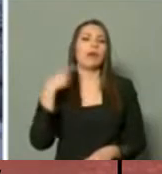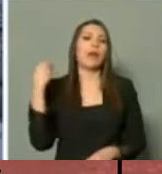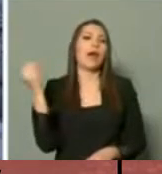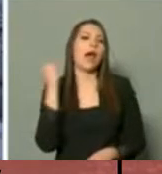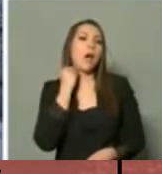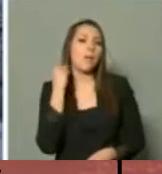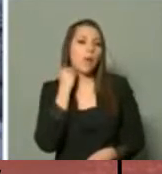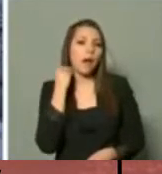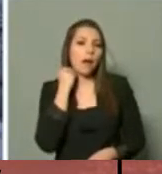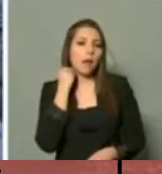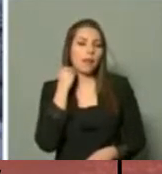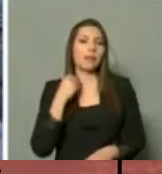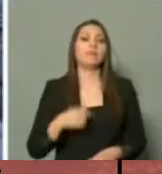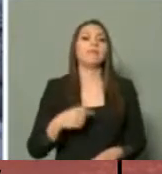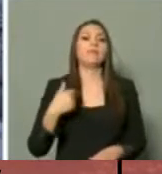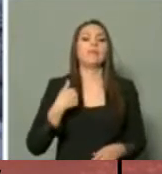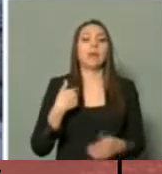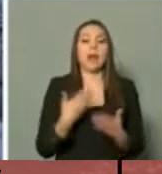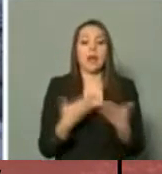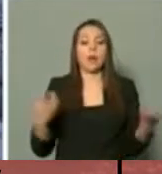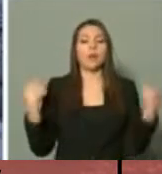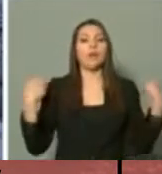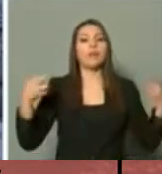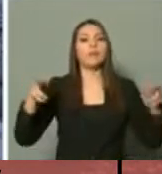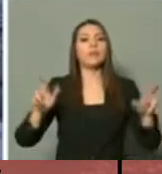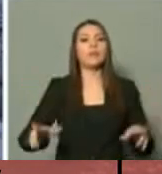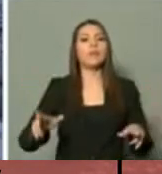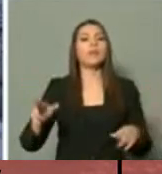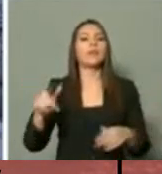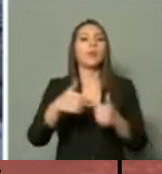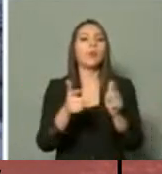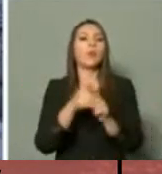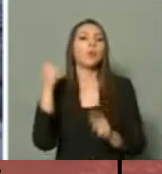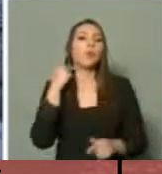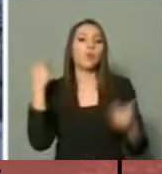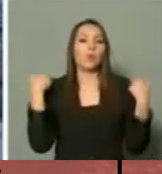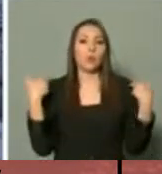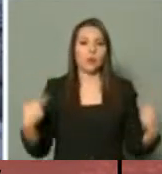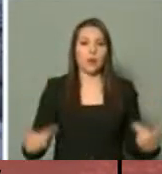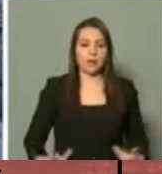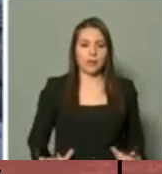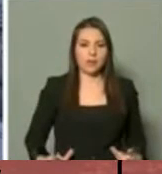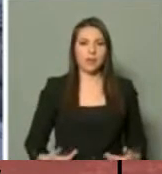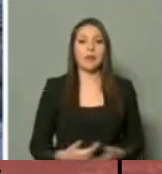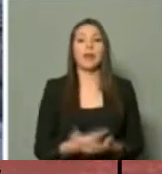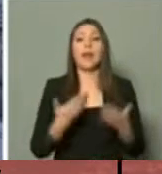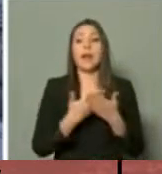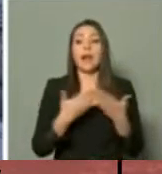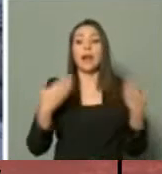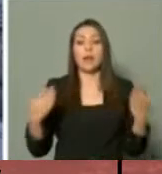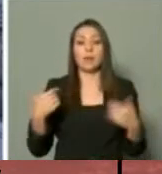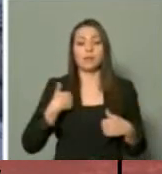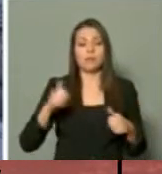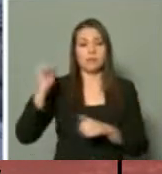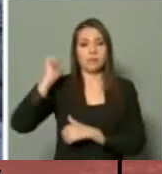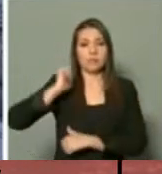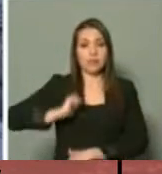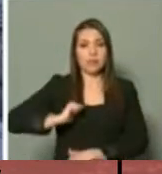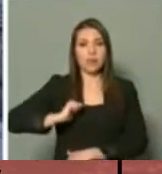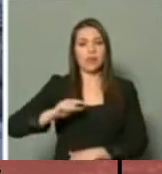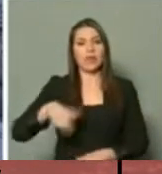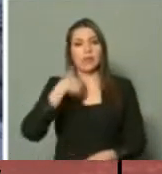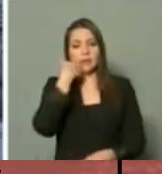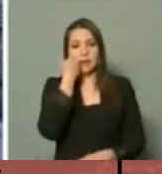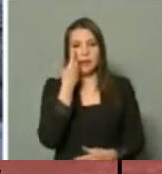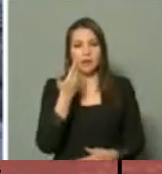actualmente represento al Partido Humanista. El día de hoy me estoy abanderando para tomar esta candidatura, porque